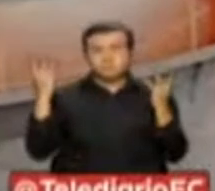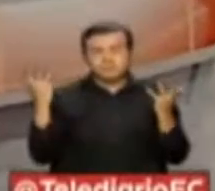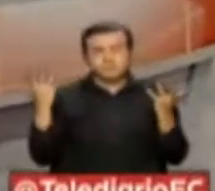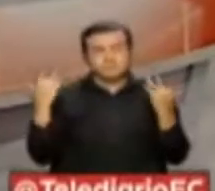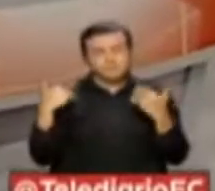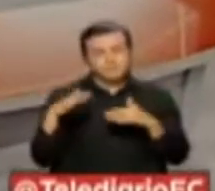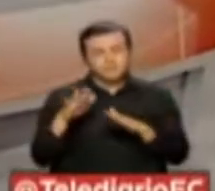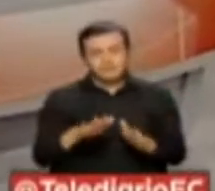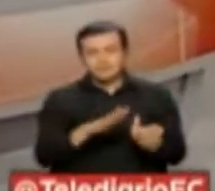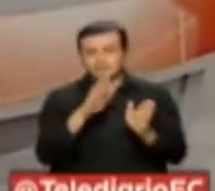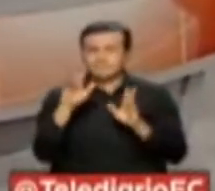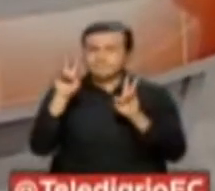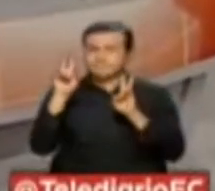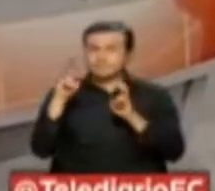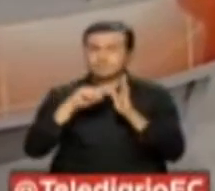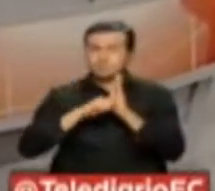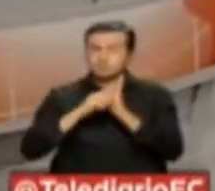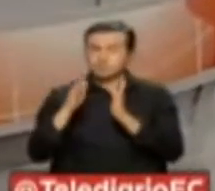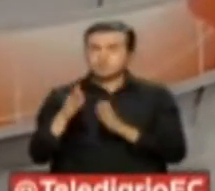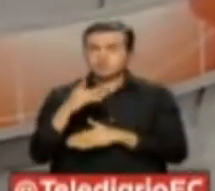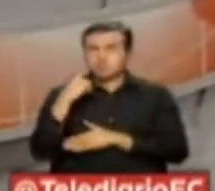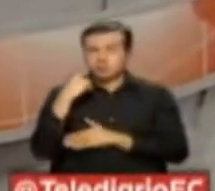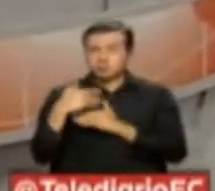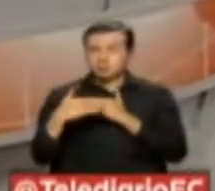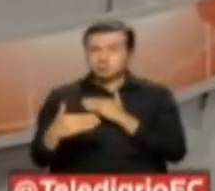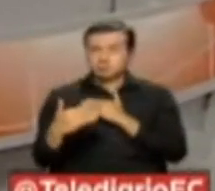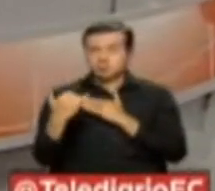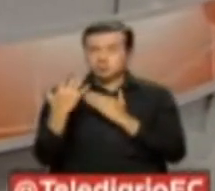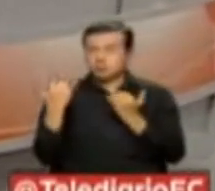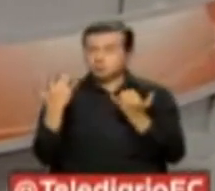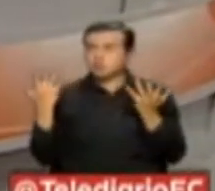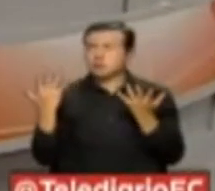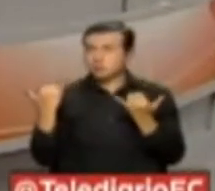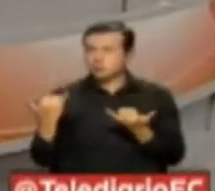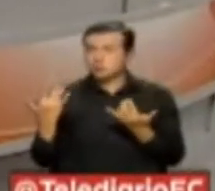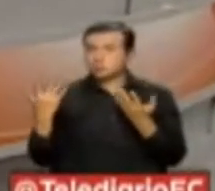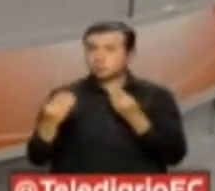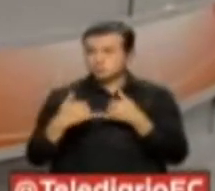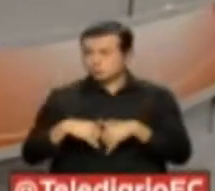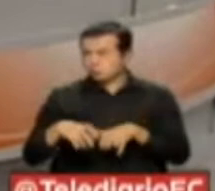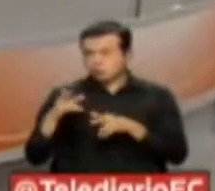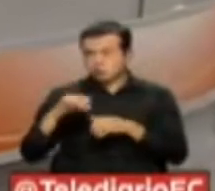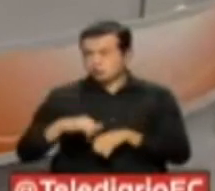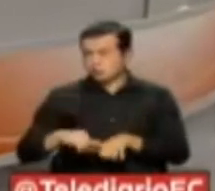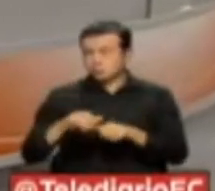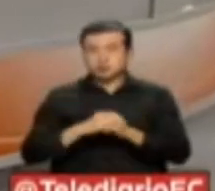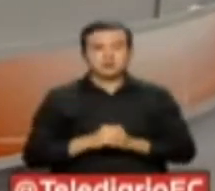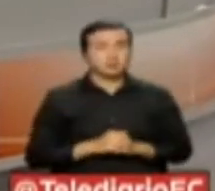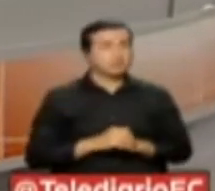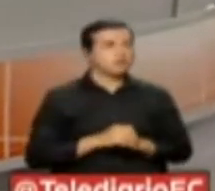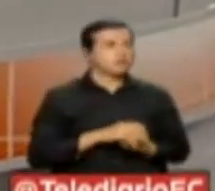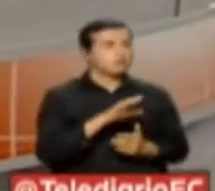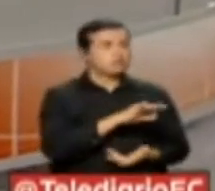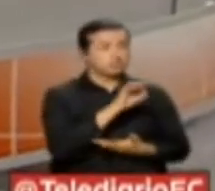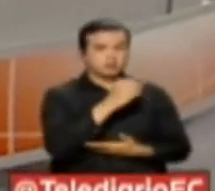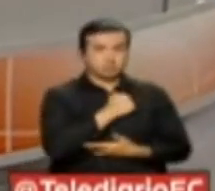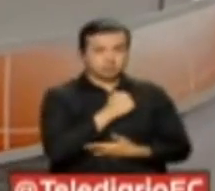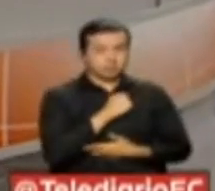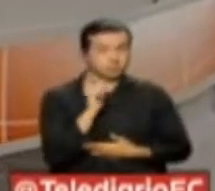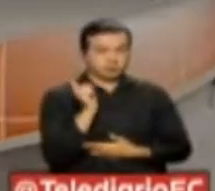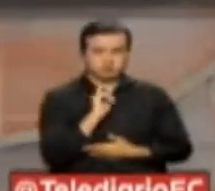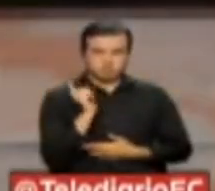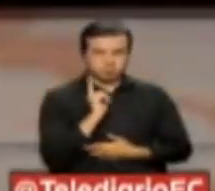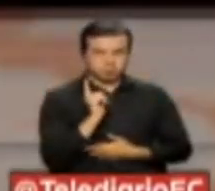pero tocando el tema del contralor qué va a suceder con el contralor que tenemos actualmente continúa bueno él no fue designado por nosotros